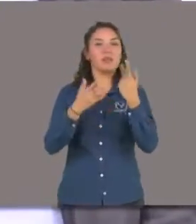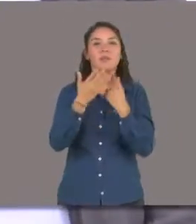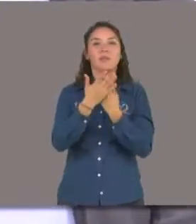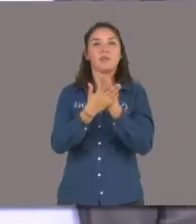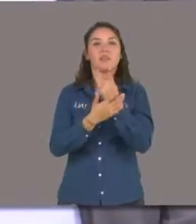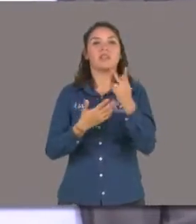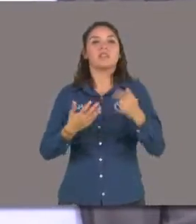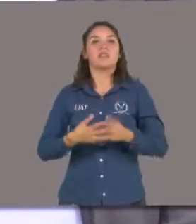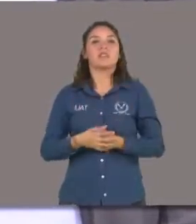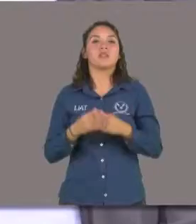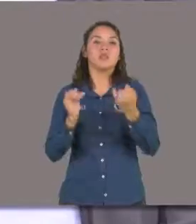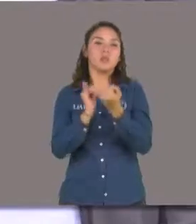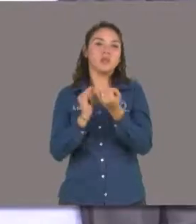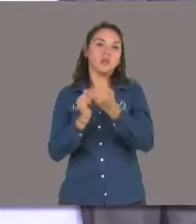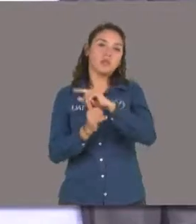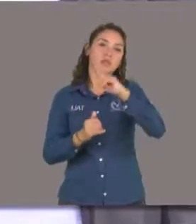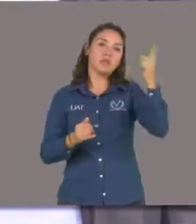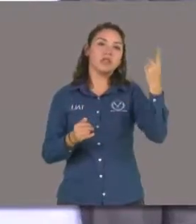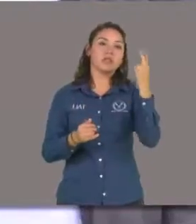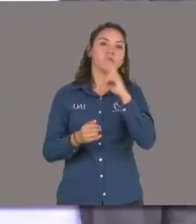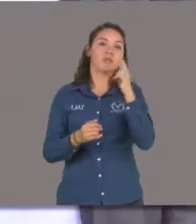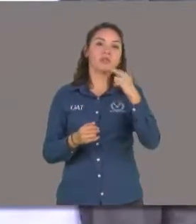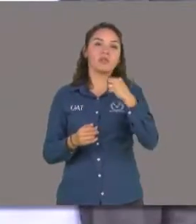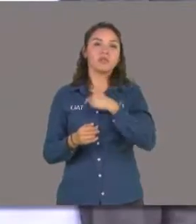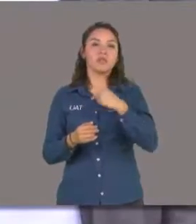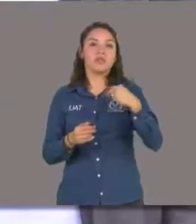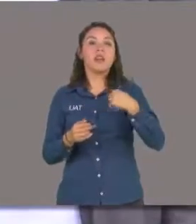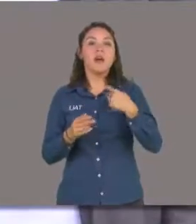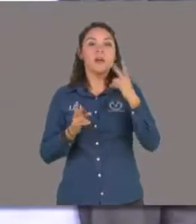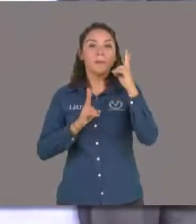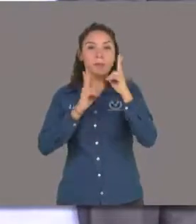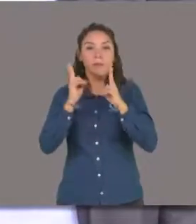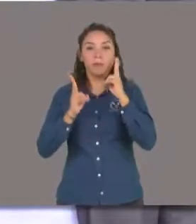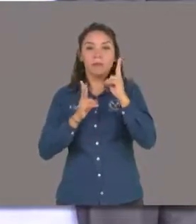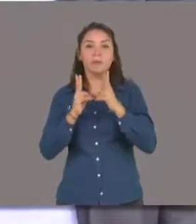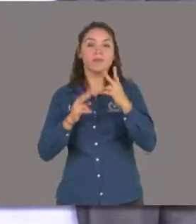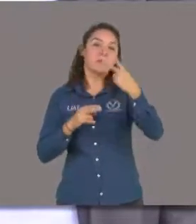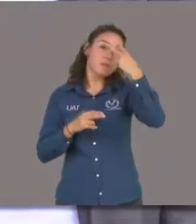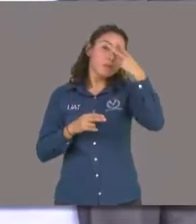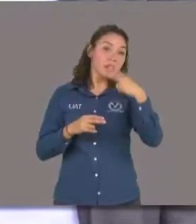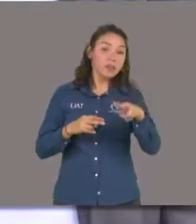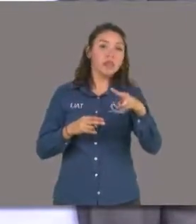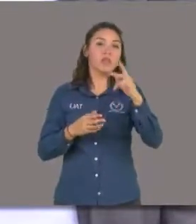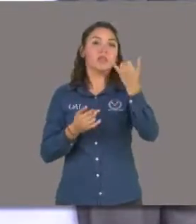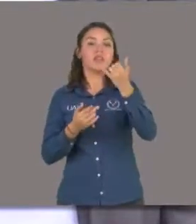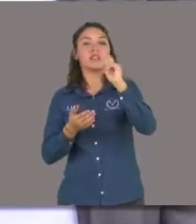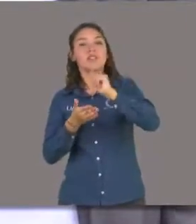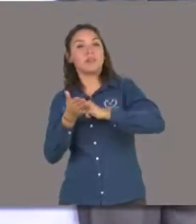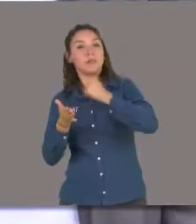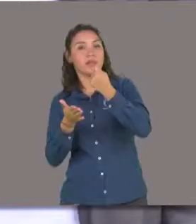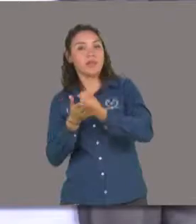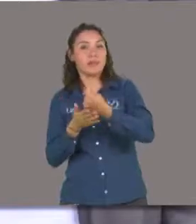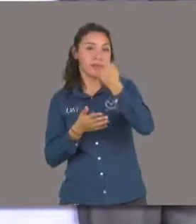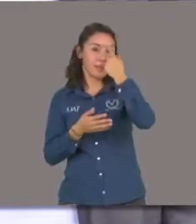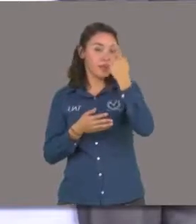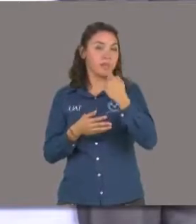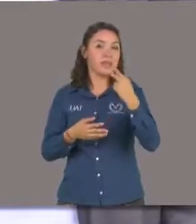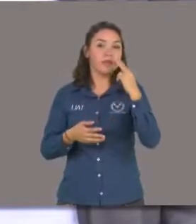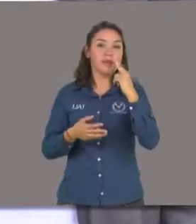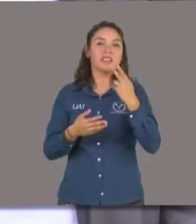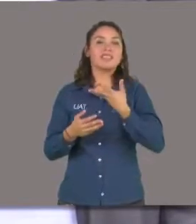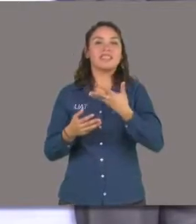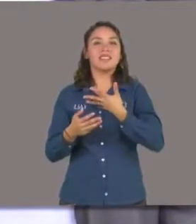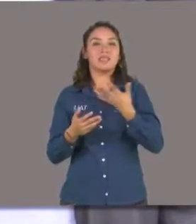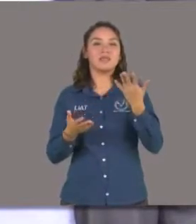pueden potencialmente dañar a culturas en Rusia y ellos